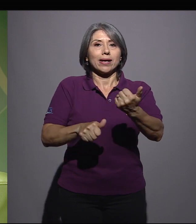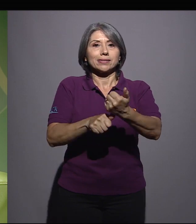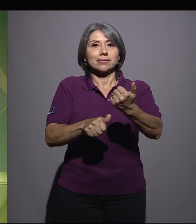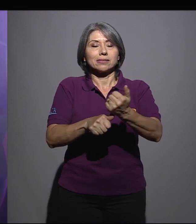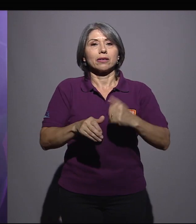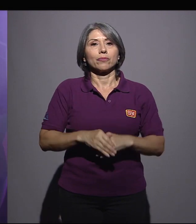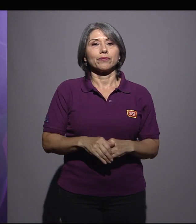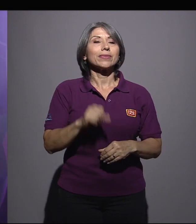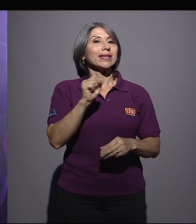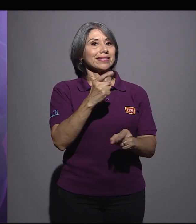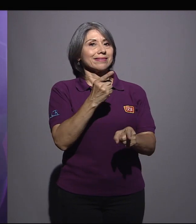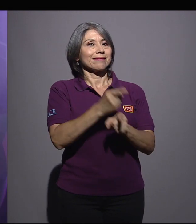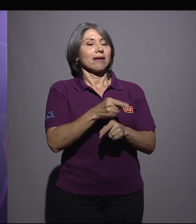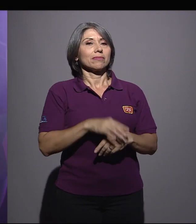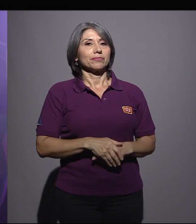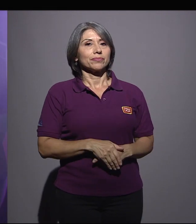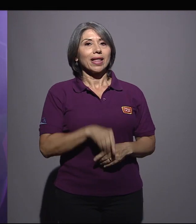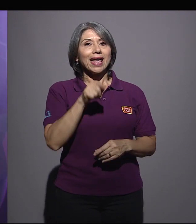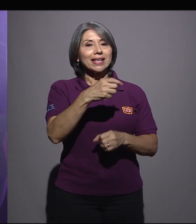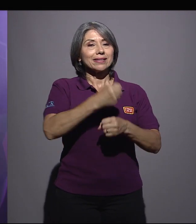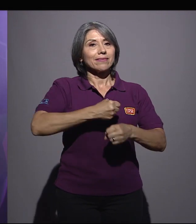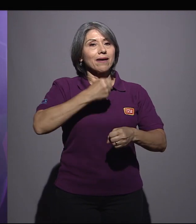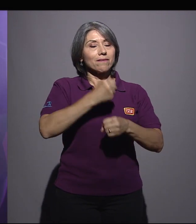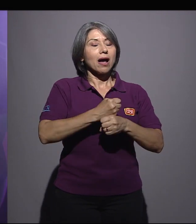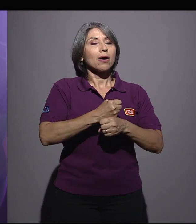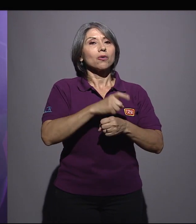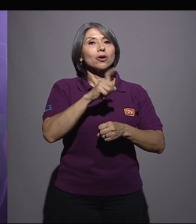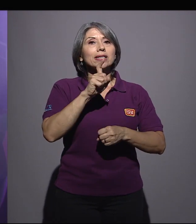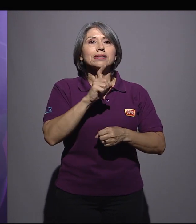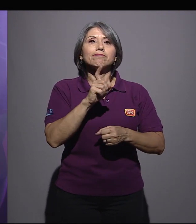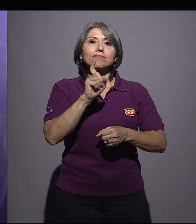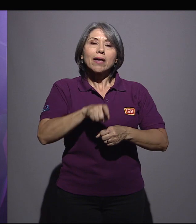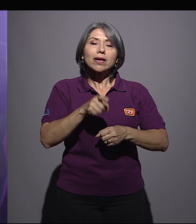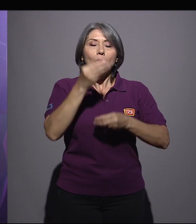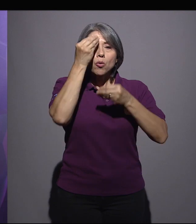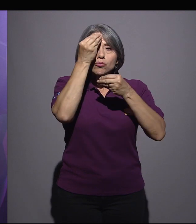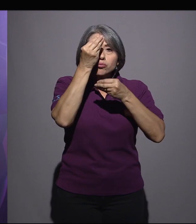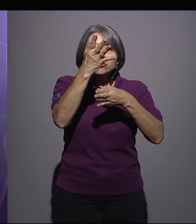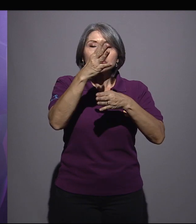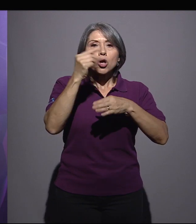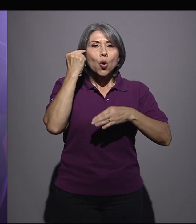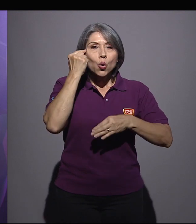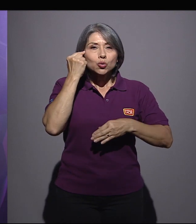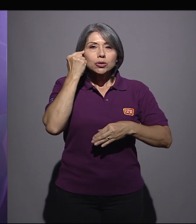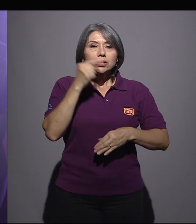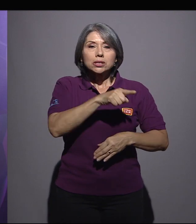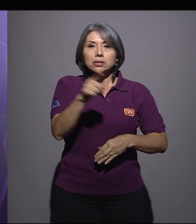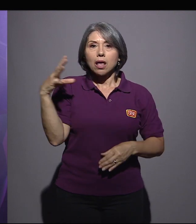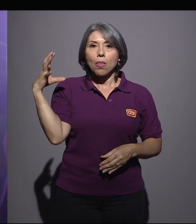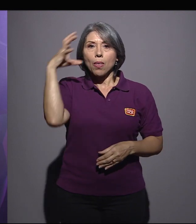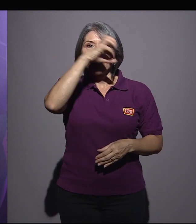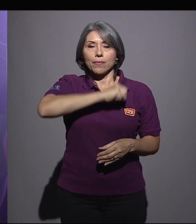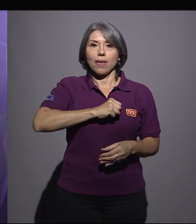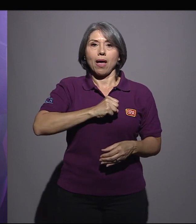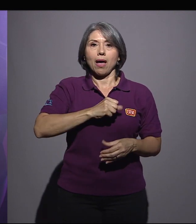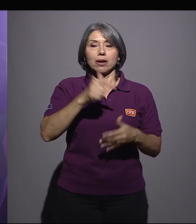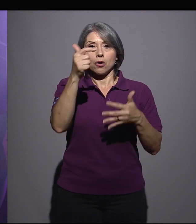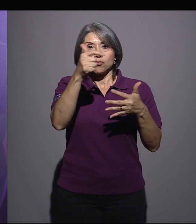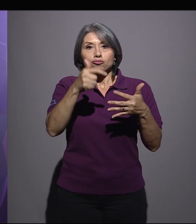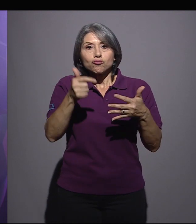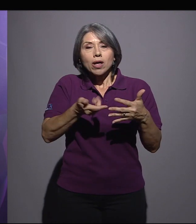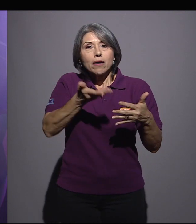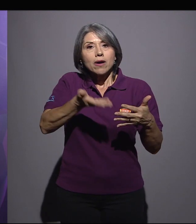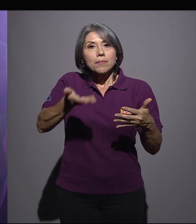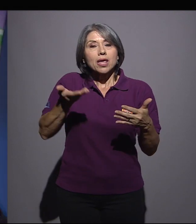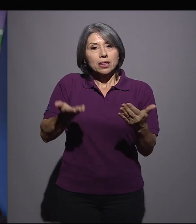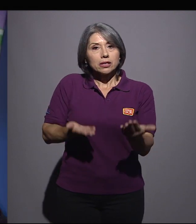¿verdad?, que va más que todo por la parte de concientizar de las herramientas que se ponen, ¿verdad?, a disposición de lo que son los ciudadanos,